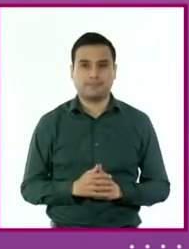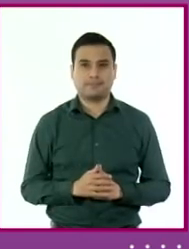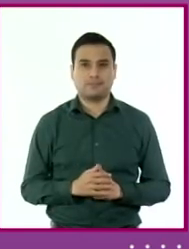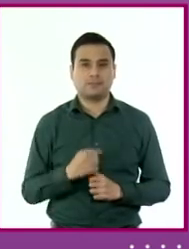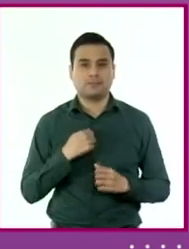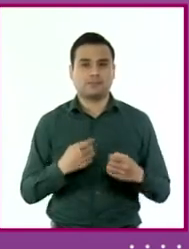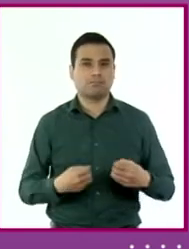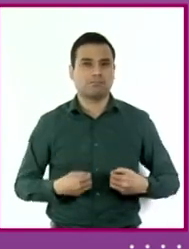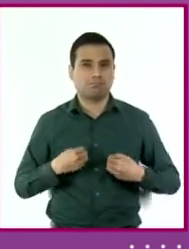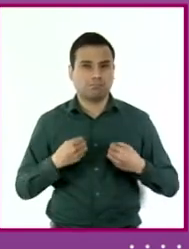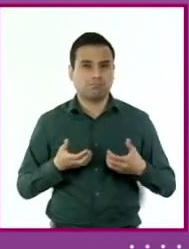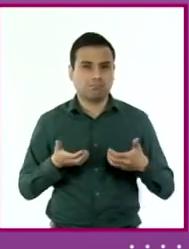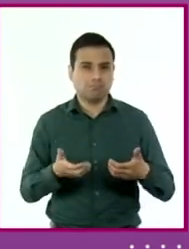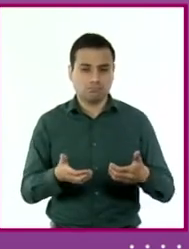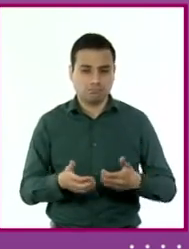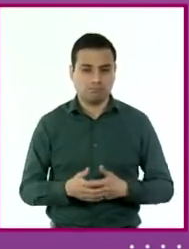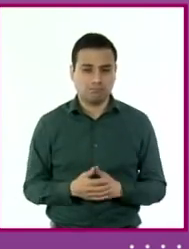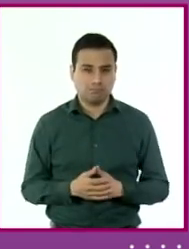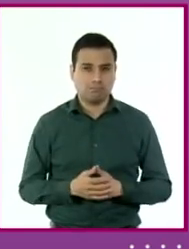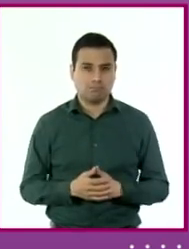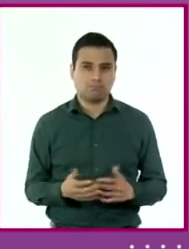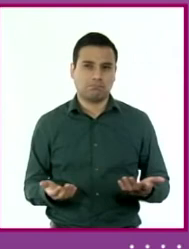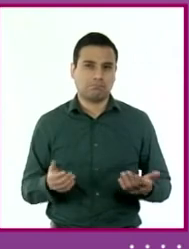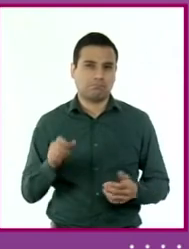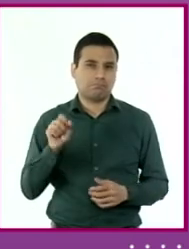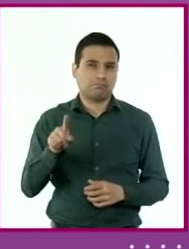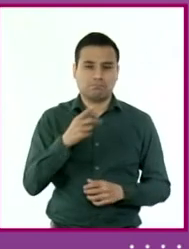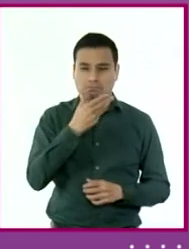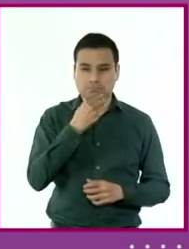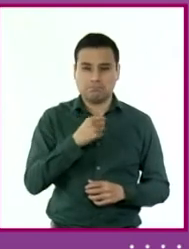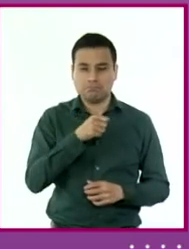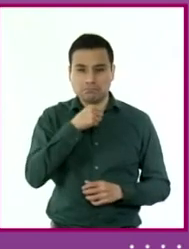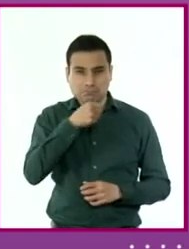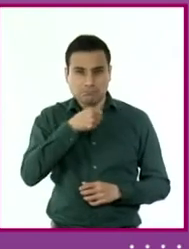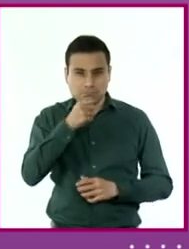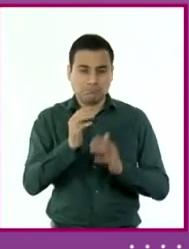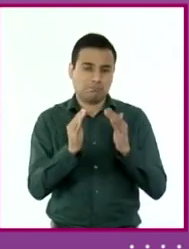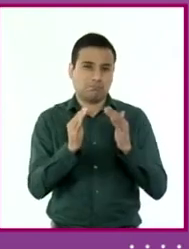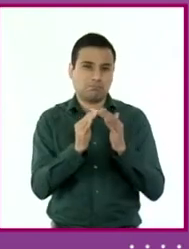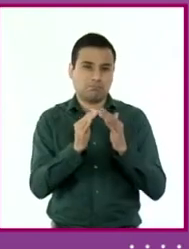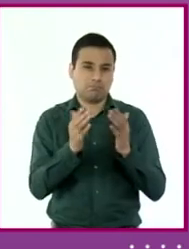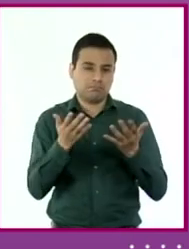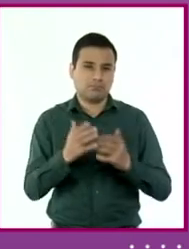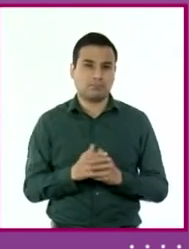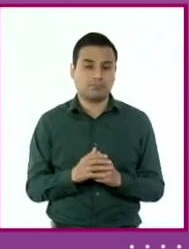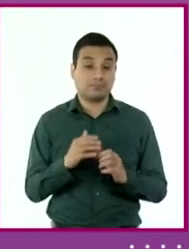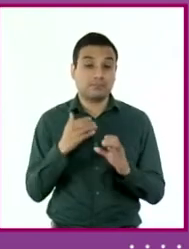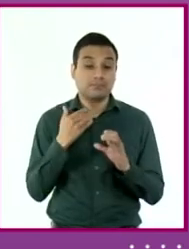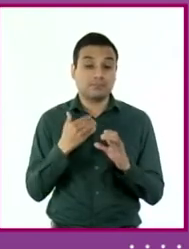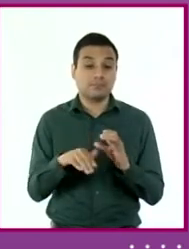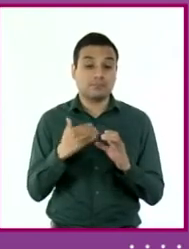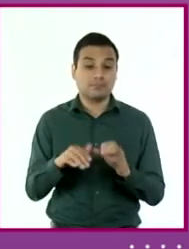Address. Jake Smalls house. Email address.